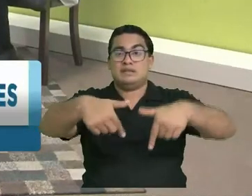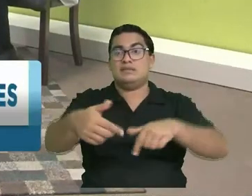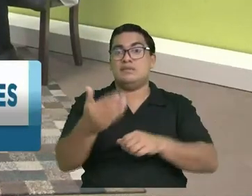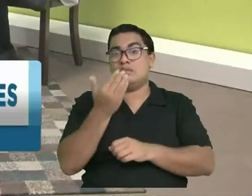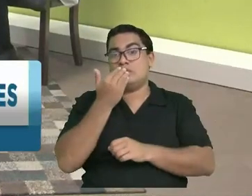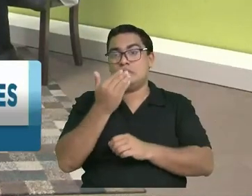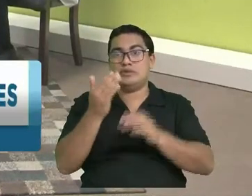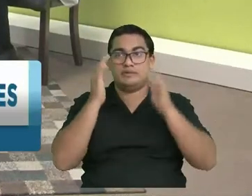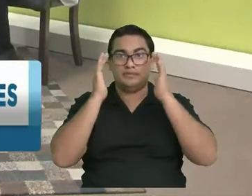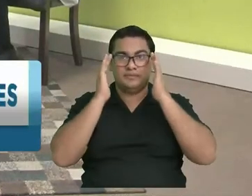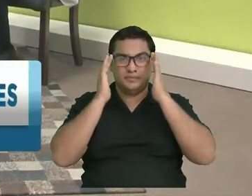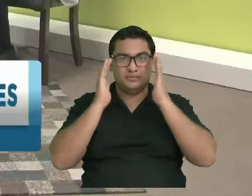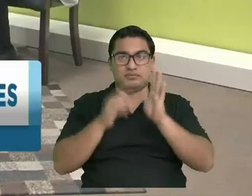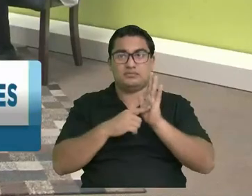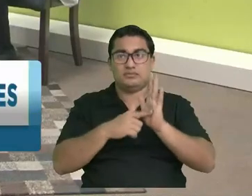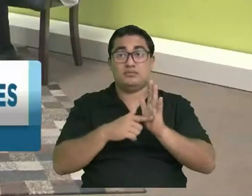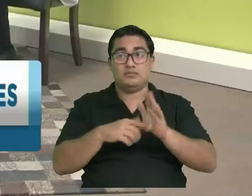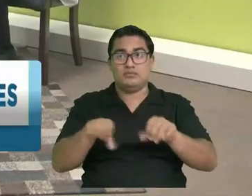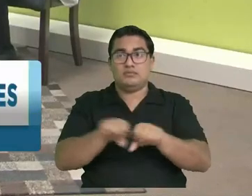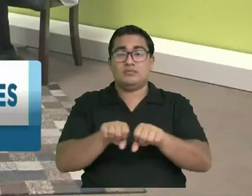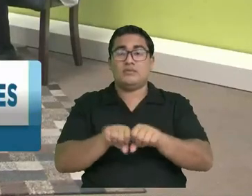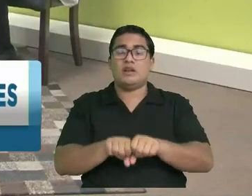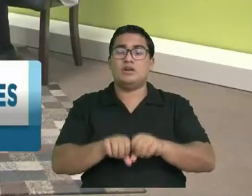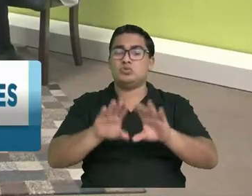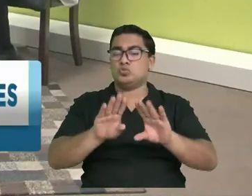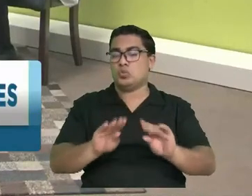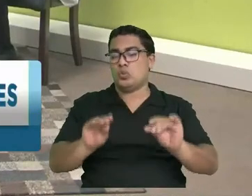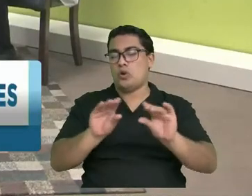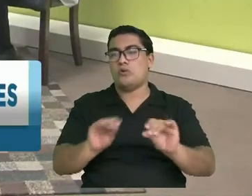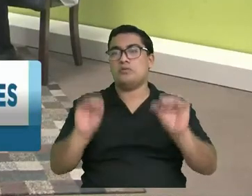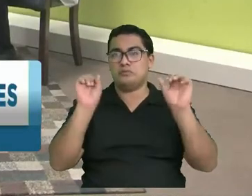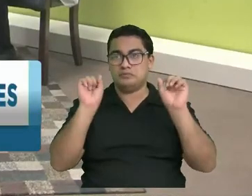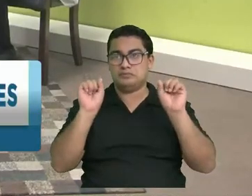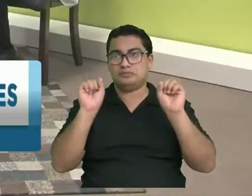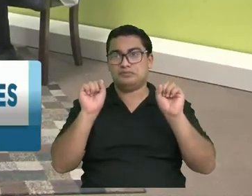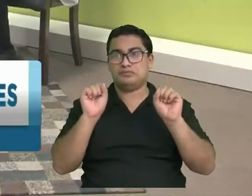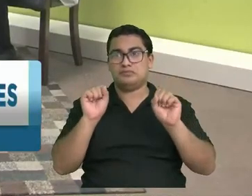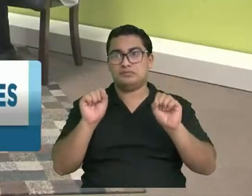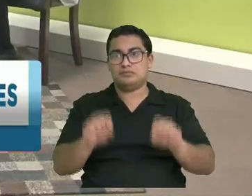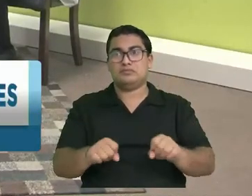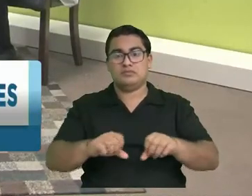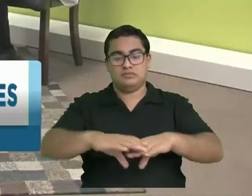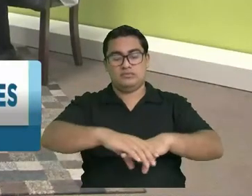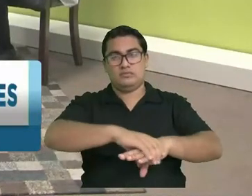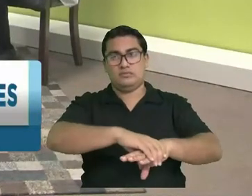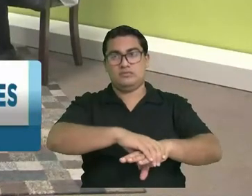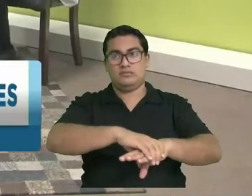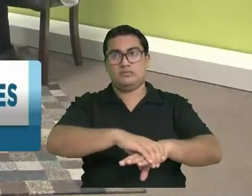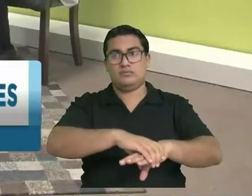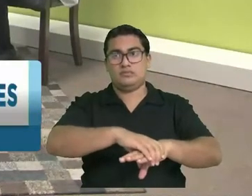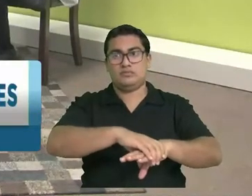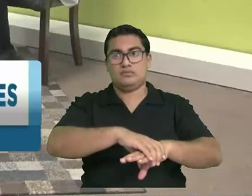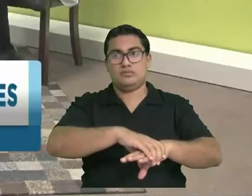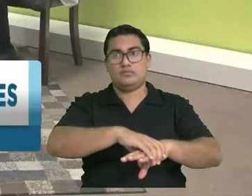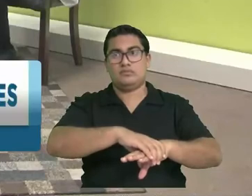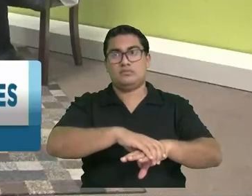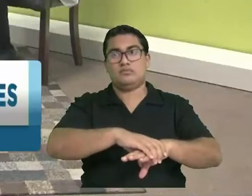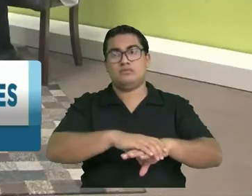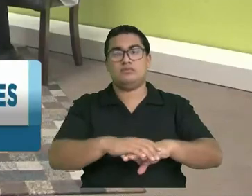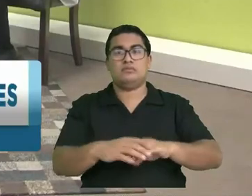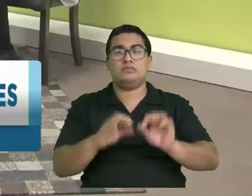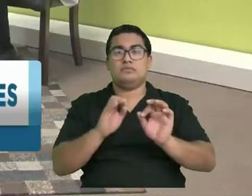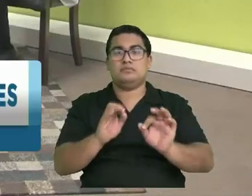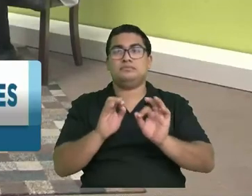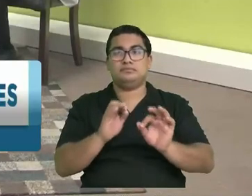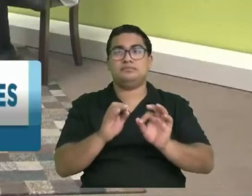Entonces, un zapato adecuado es un zapato cómodo que abarca más de dos tercios de tu pie, o sea, que llega y cierra tu